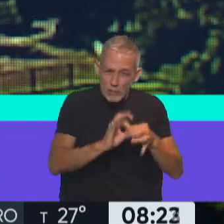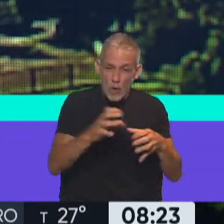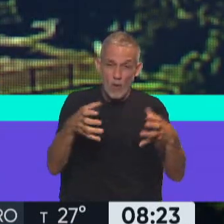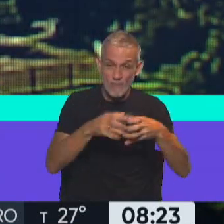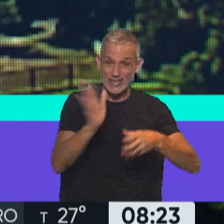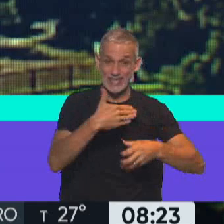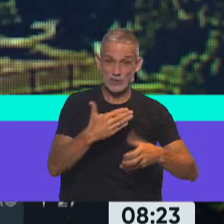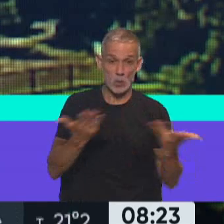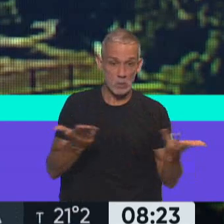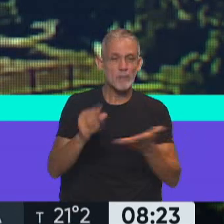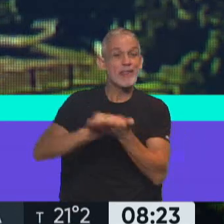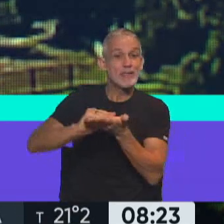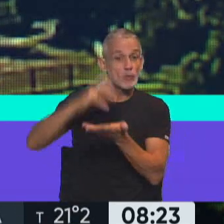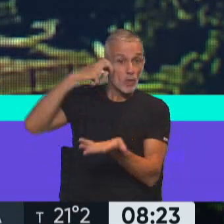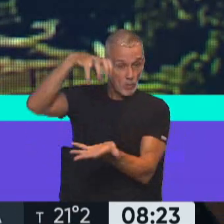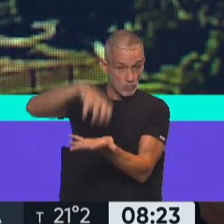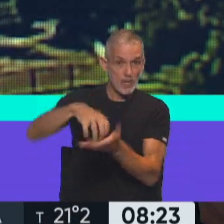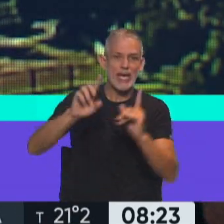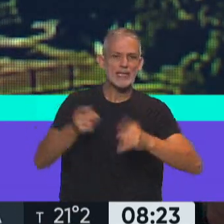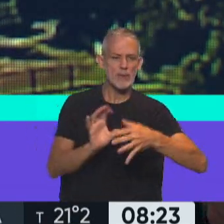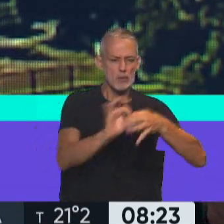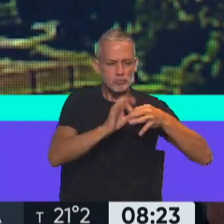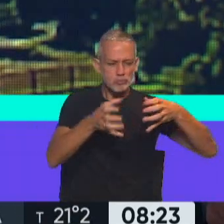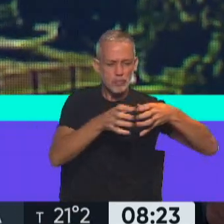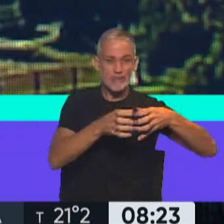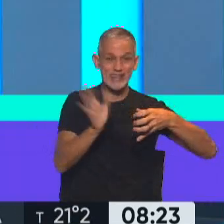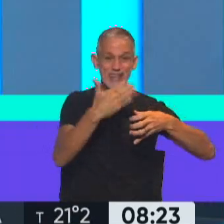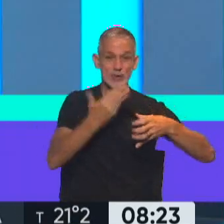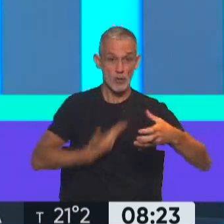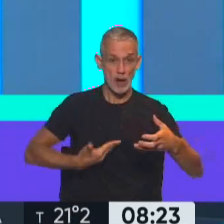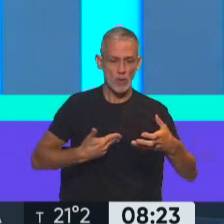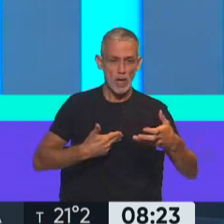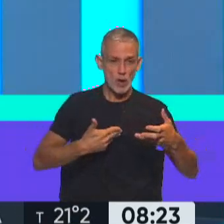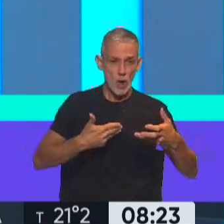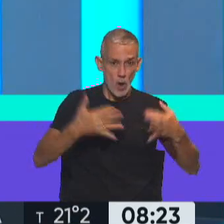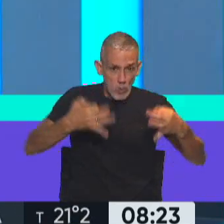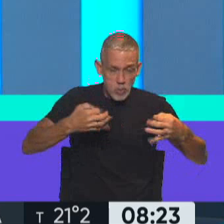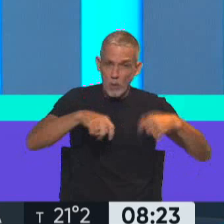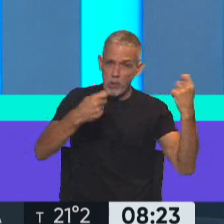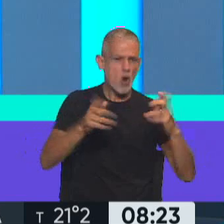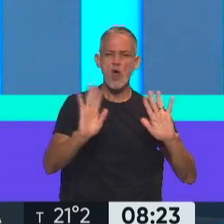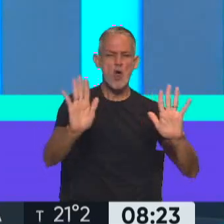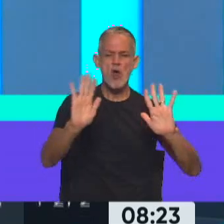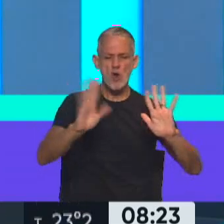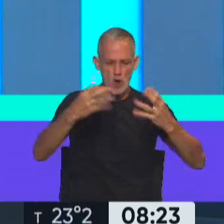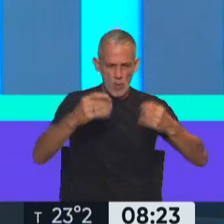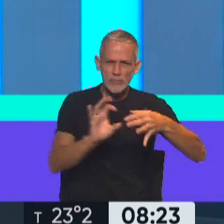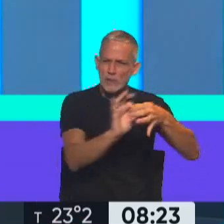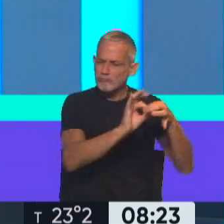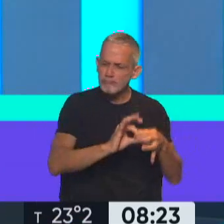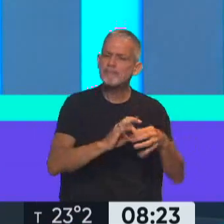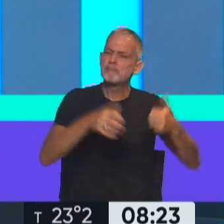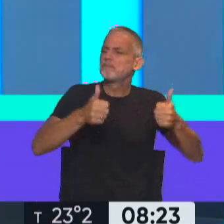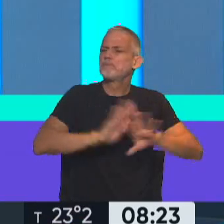Todos en la Cámara de Diputados, pero también me refiero a la coalición de gobierno, ¿no? No, en absoluto. La unidad del Frente de Todos no está